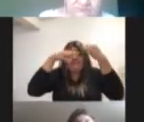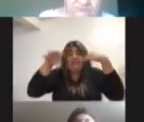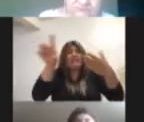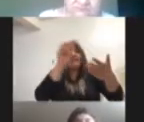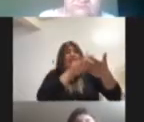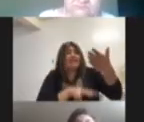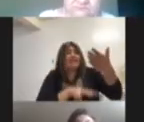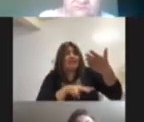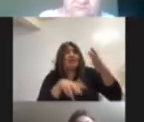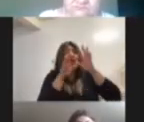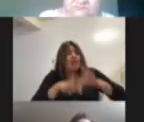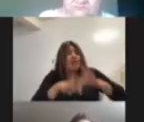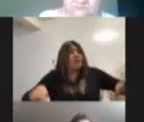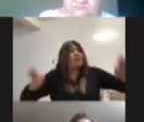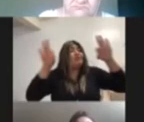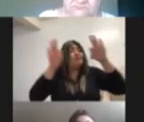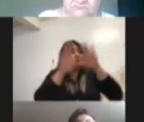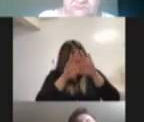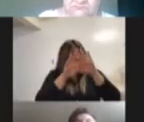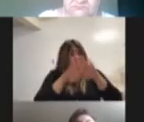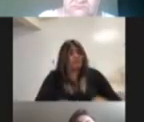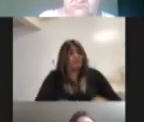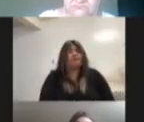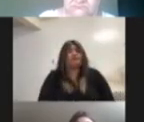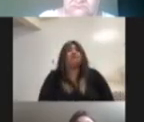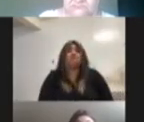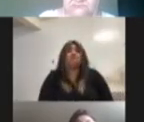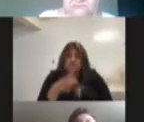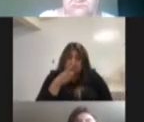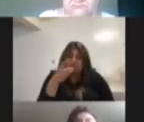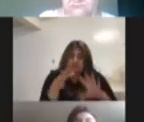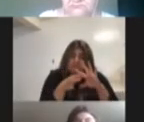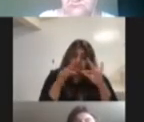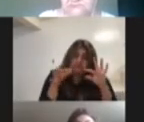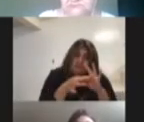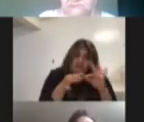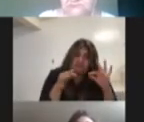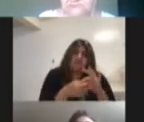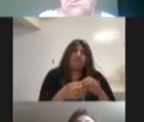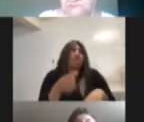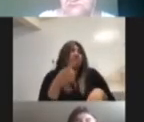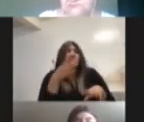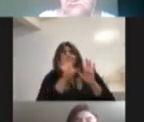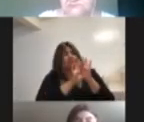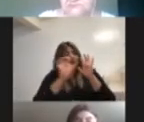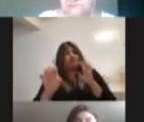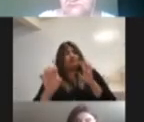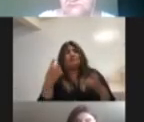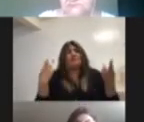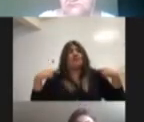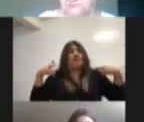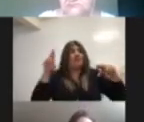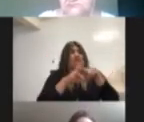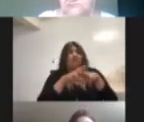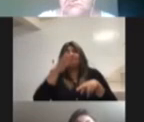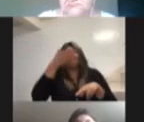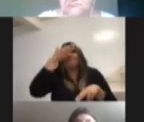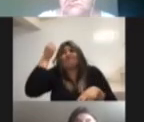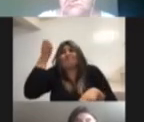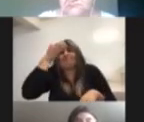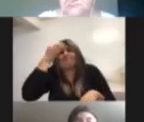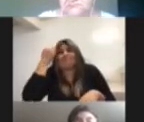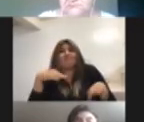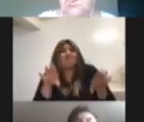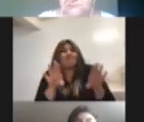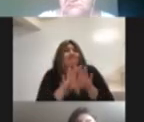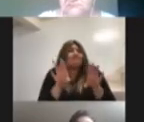relevante y fundamental? Es decir, si un maestro no sabe diversificar, el